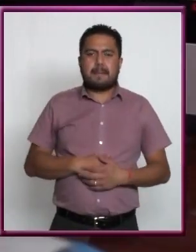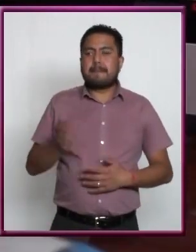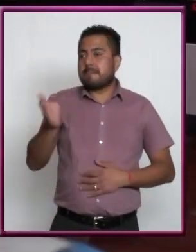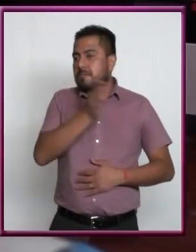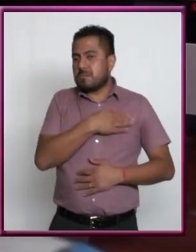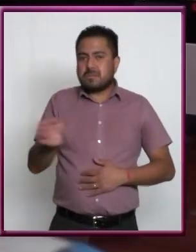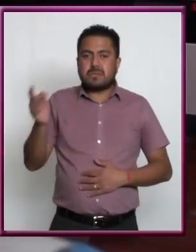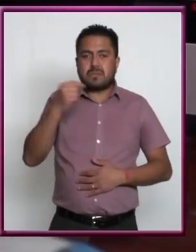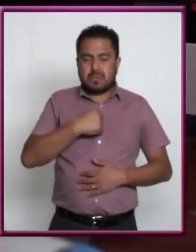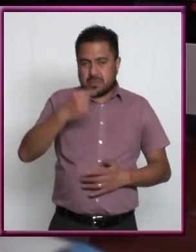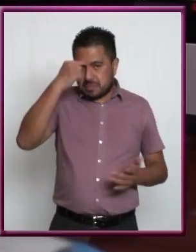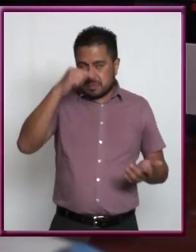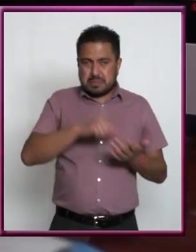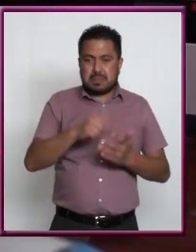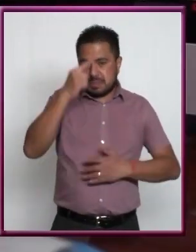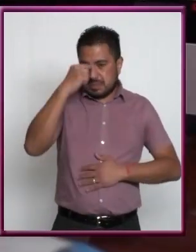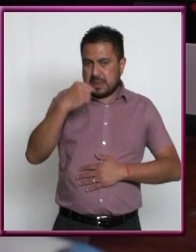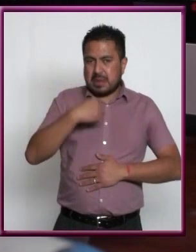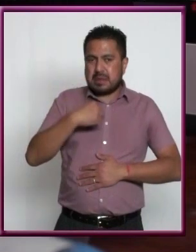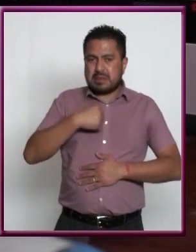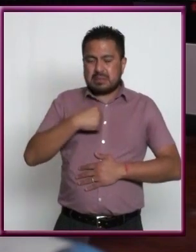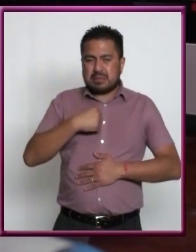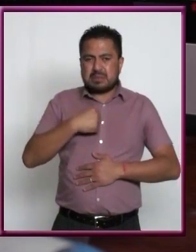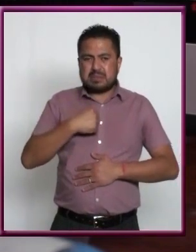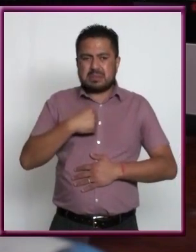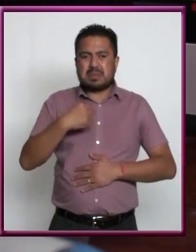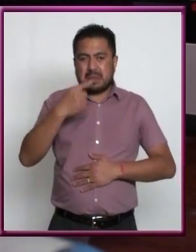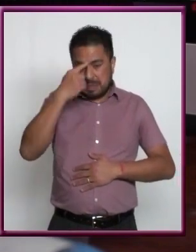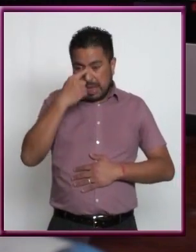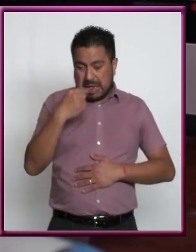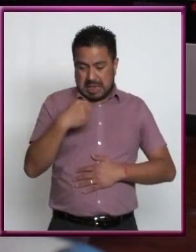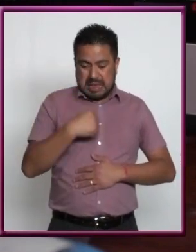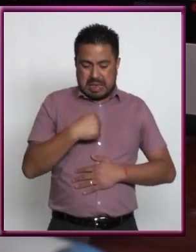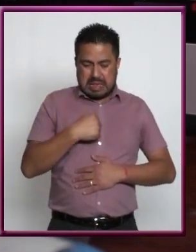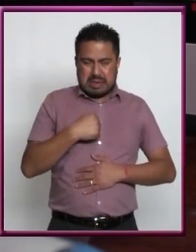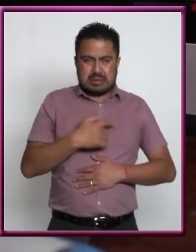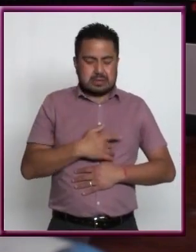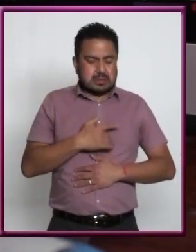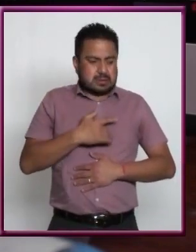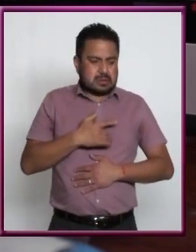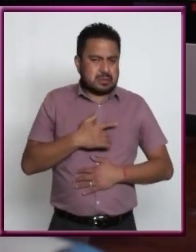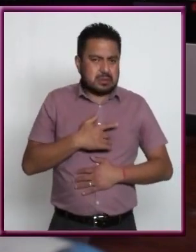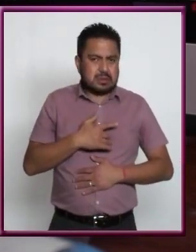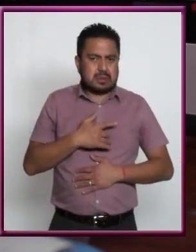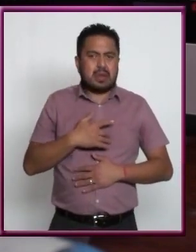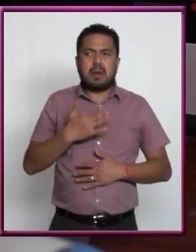Bueno, yo creo que para mí es muy un síntoma muy,